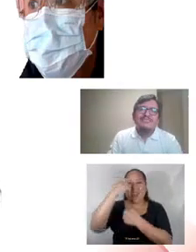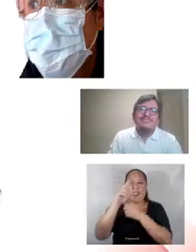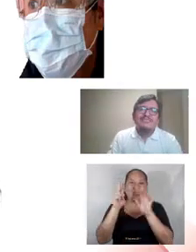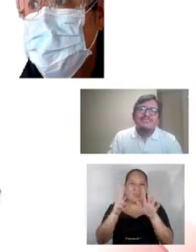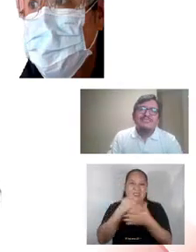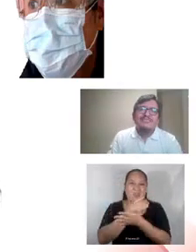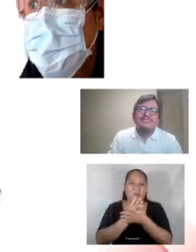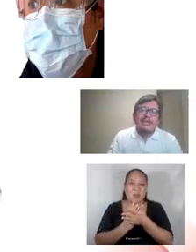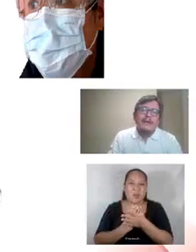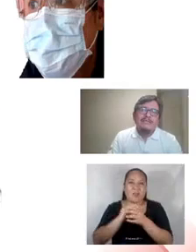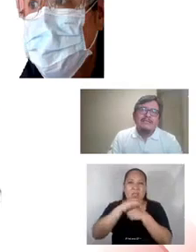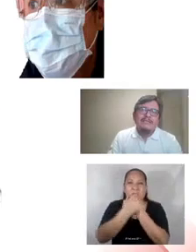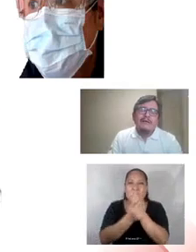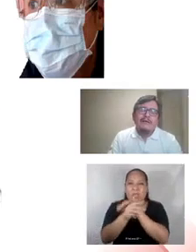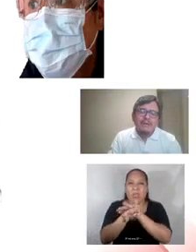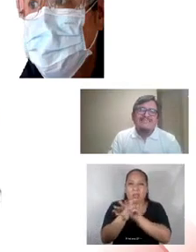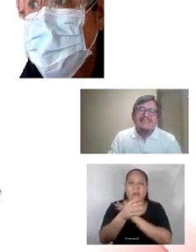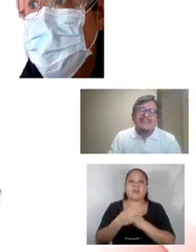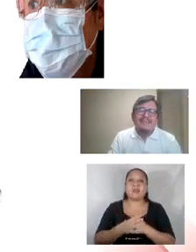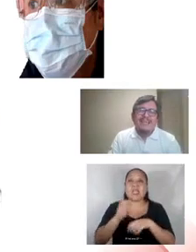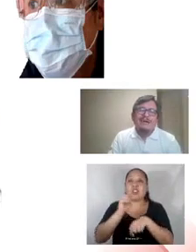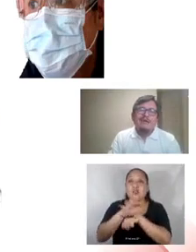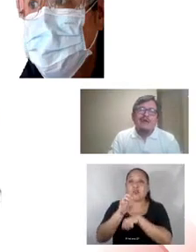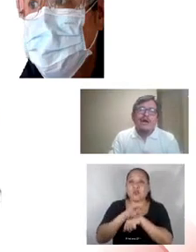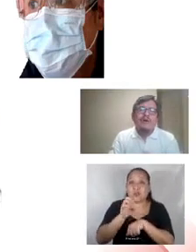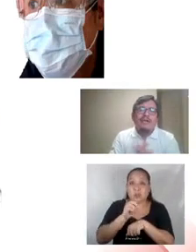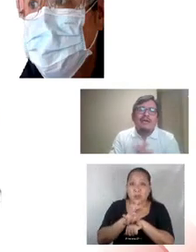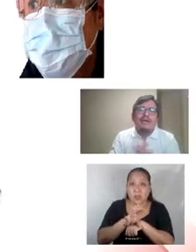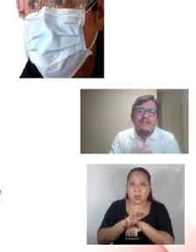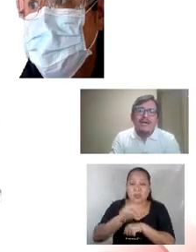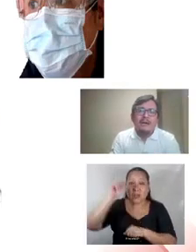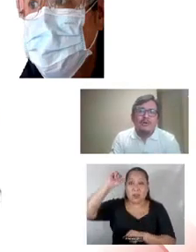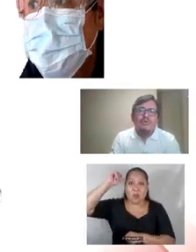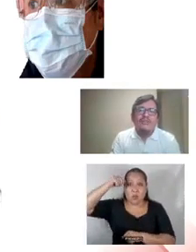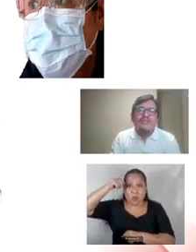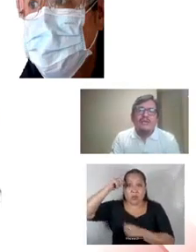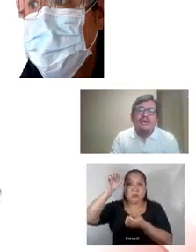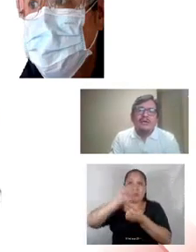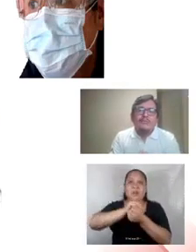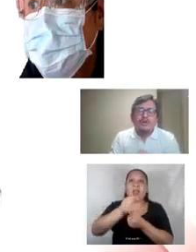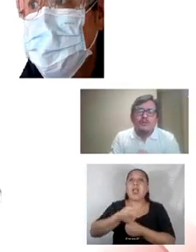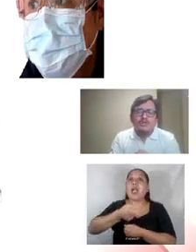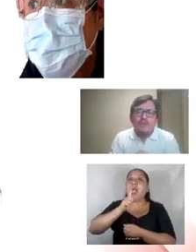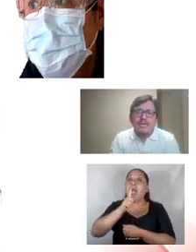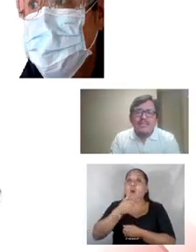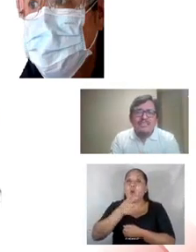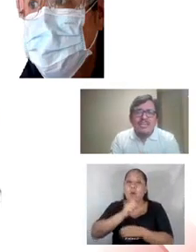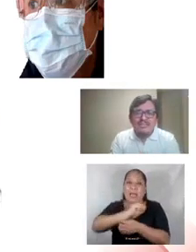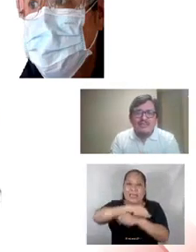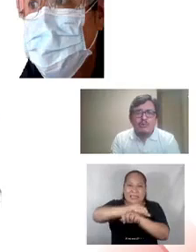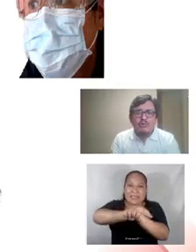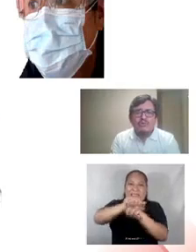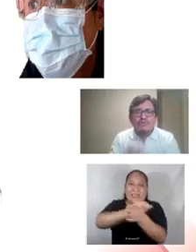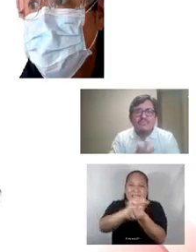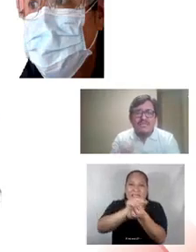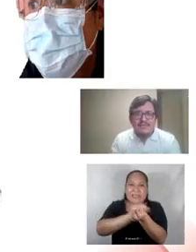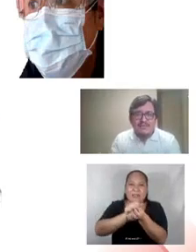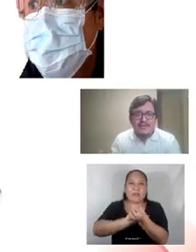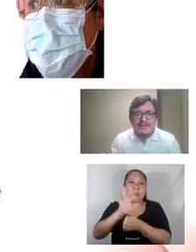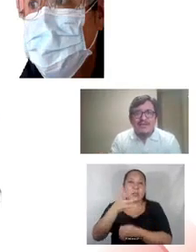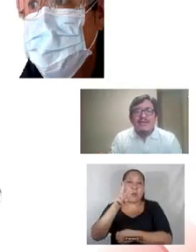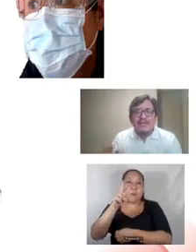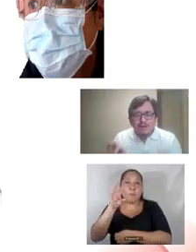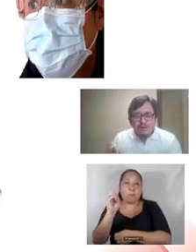que se recomienda es que recuerden que se deben lavar con agua y abundante jabón durante por lo menos 20 a